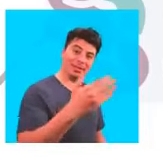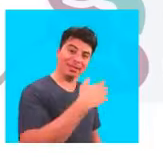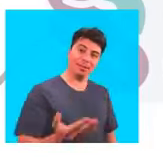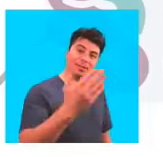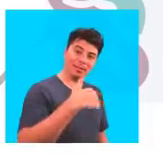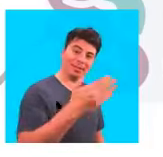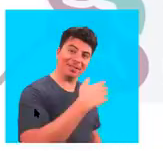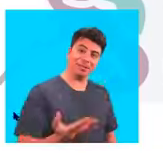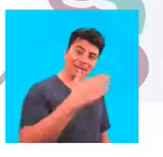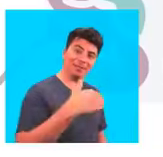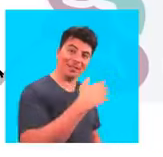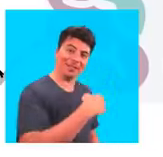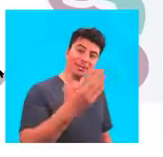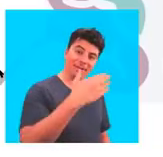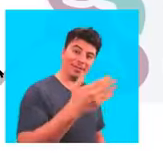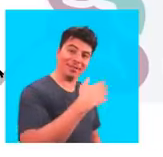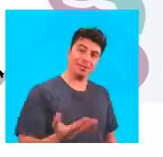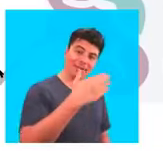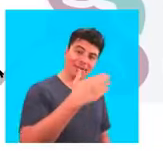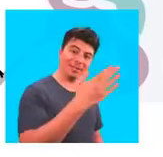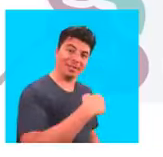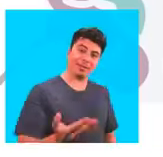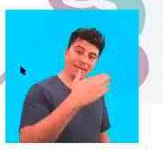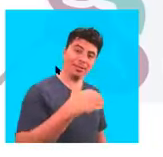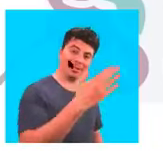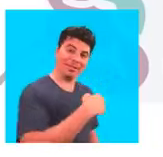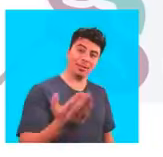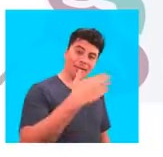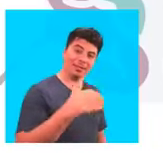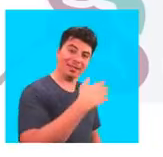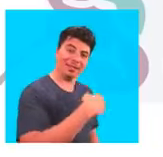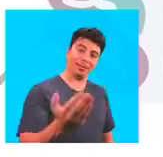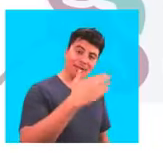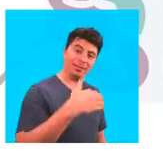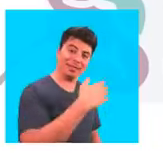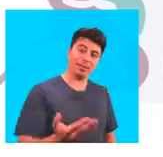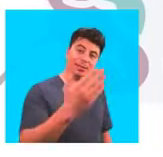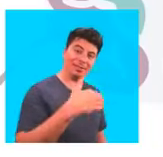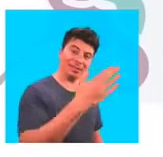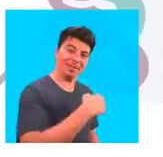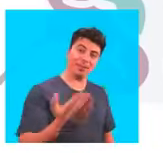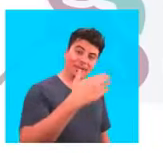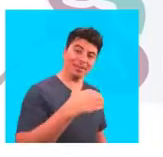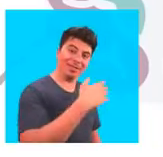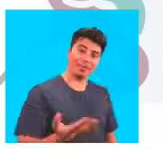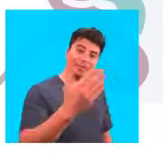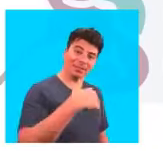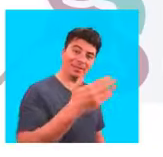para que pudiera compartirnos su experiencia. No sé si ella esté aquí.